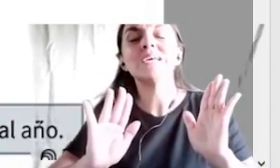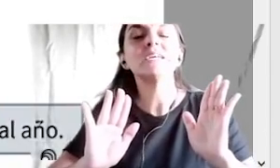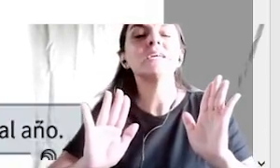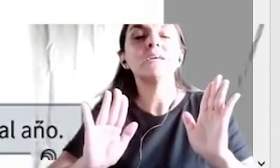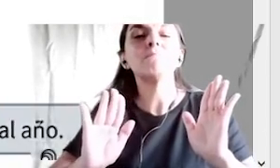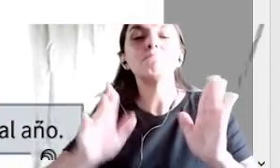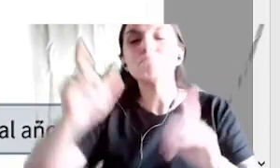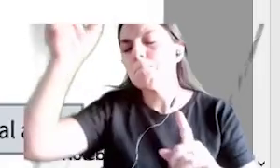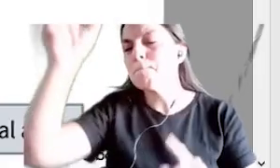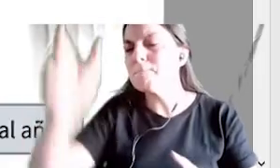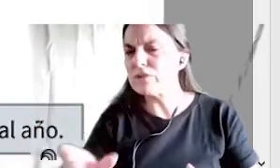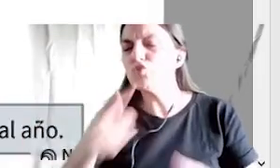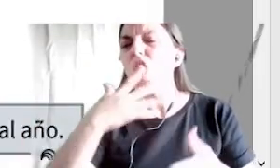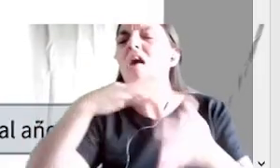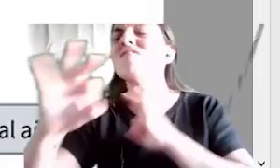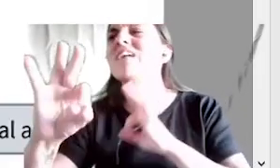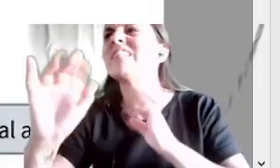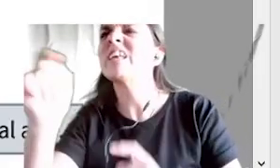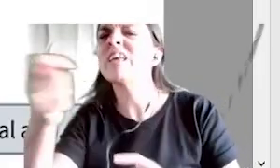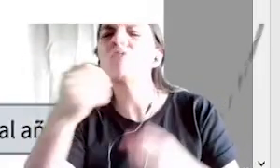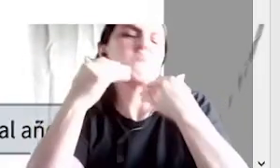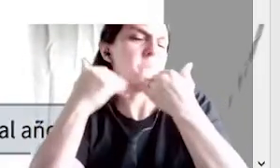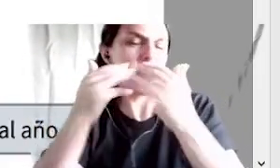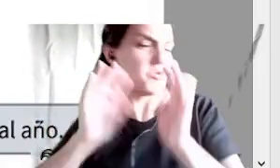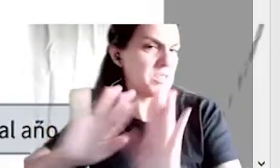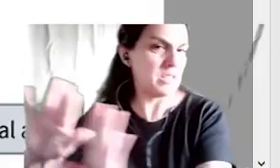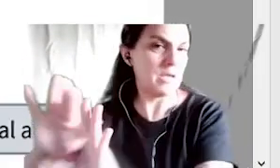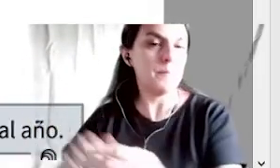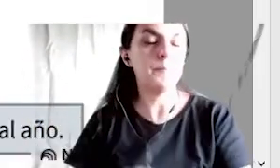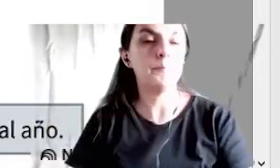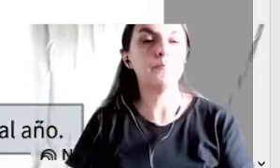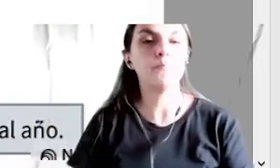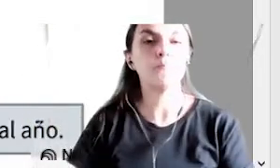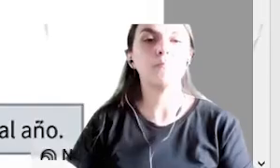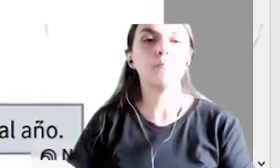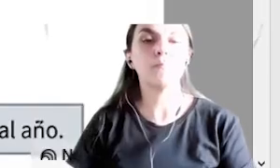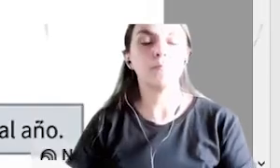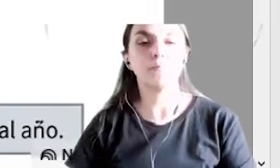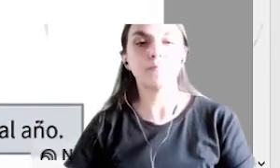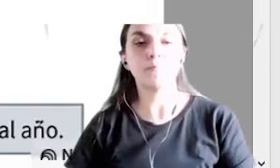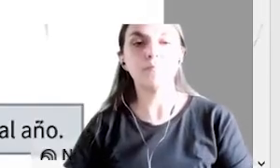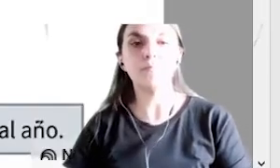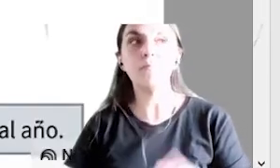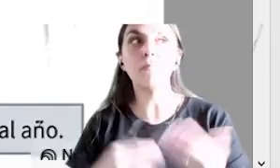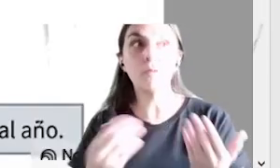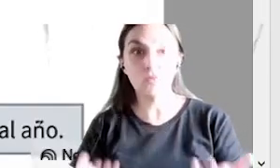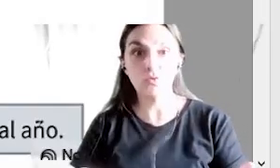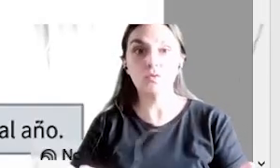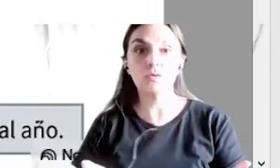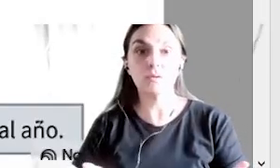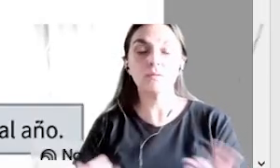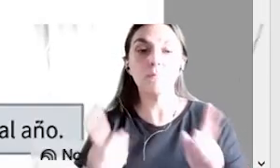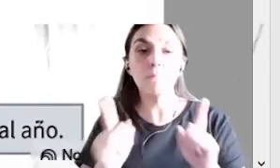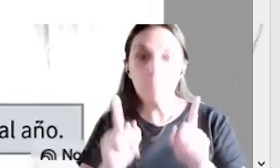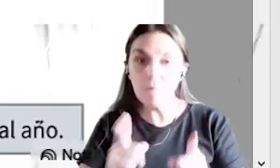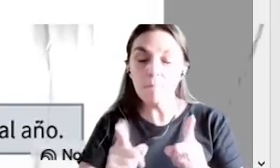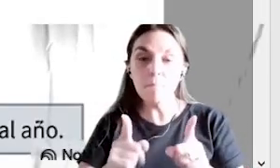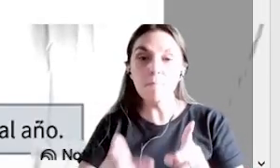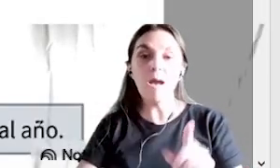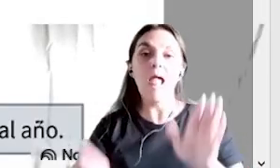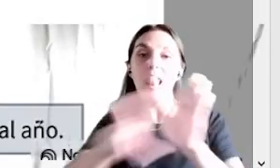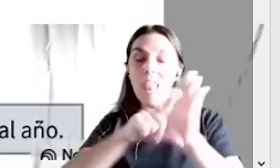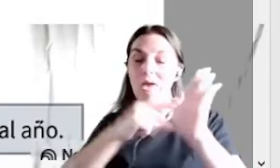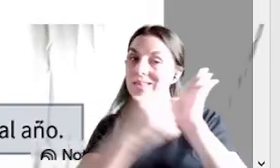independientemente de la persona que las venda. O sea que acá la misma letra de la ley